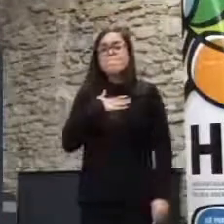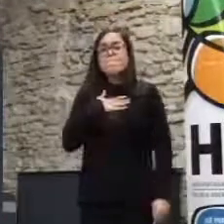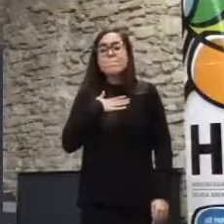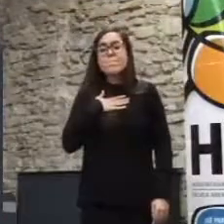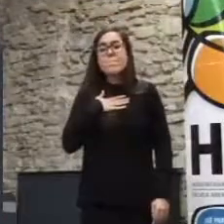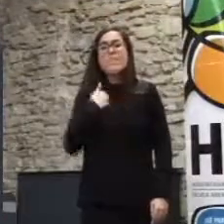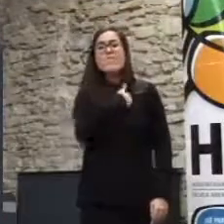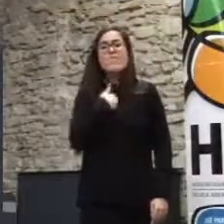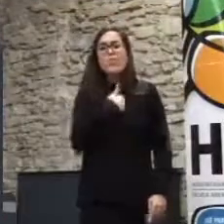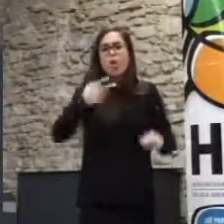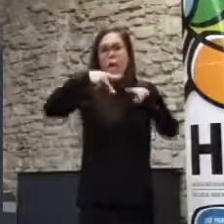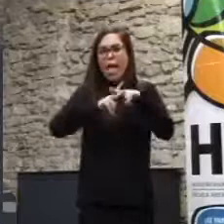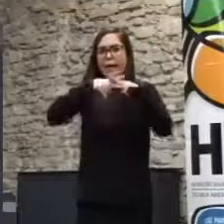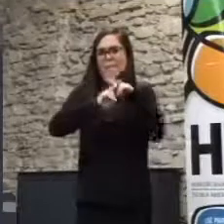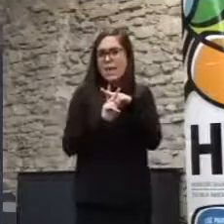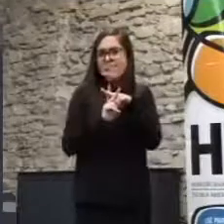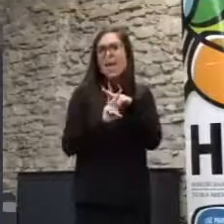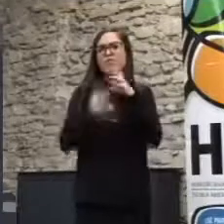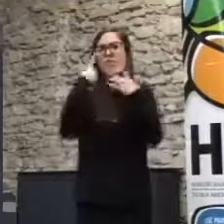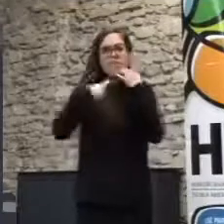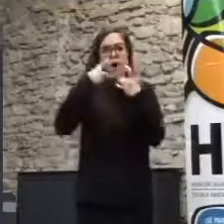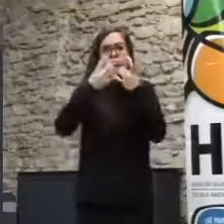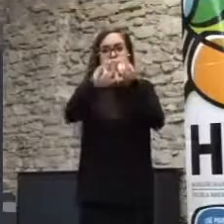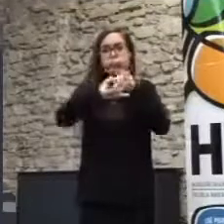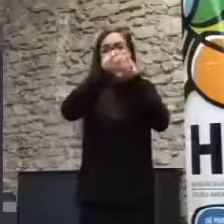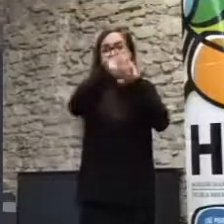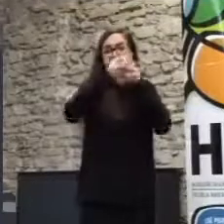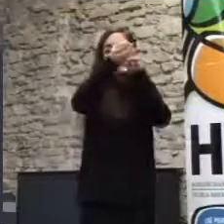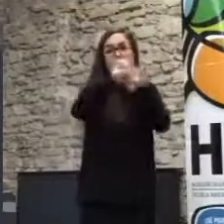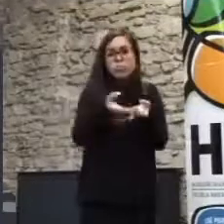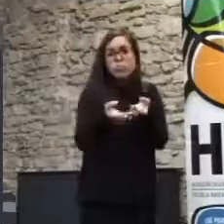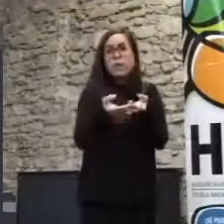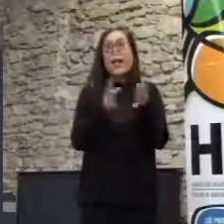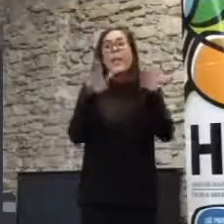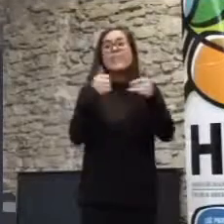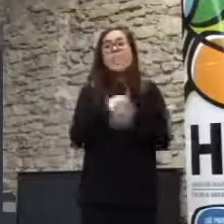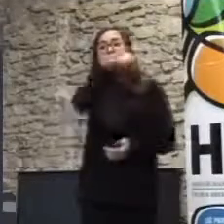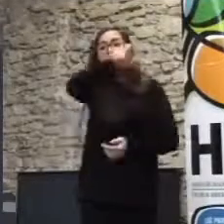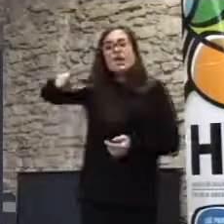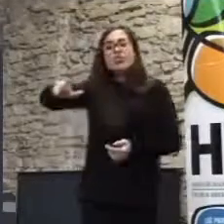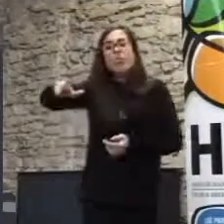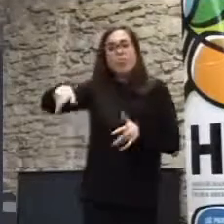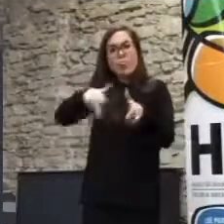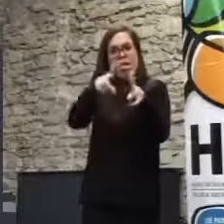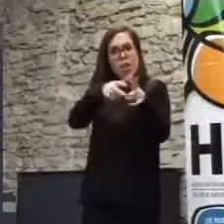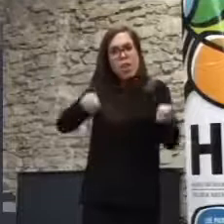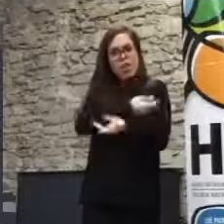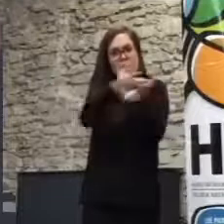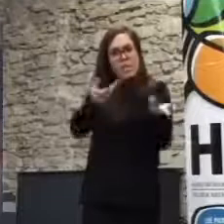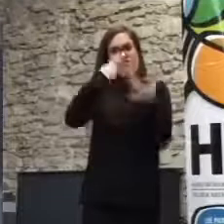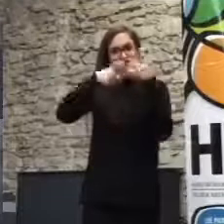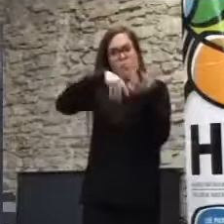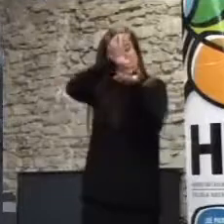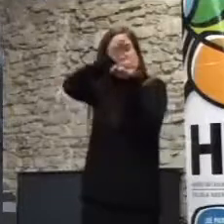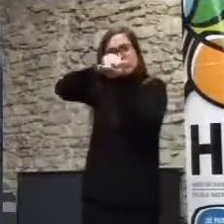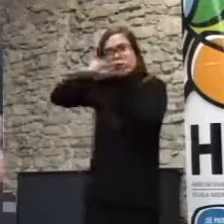las herramientas para interpretar la realidad ahora mismo en un momento en el que es complicadísimo, pues